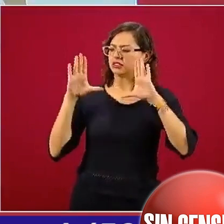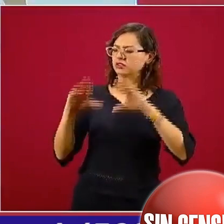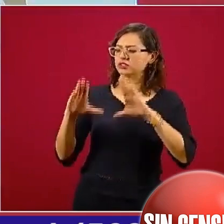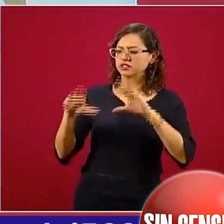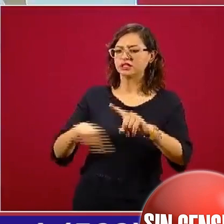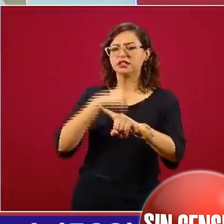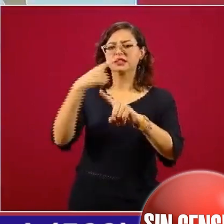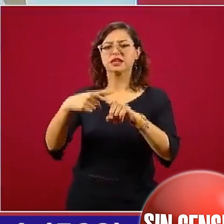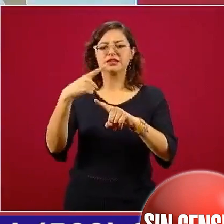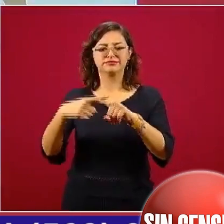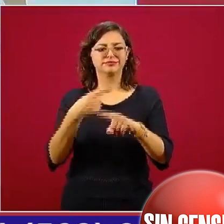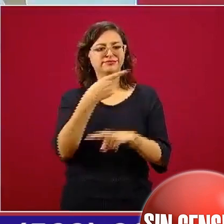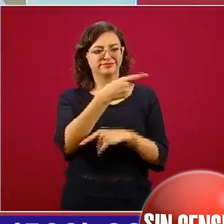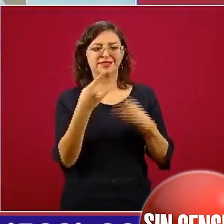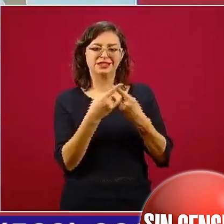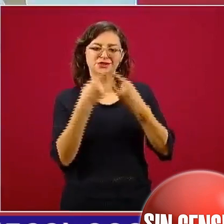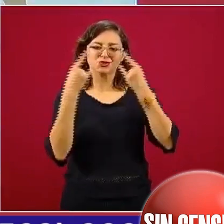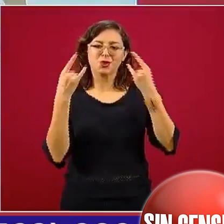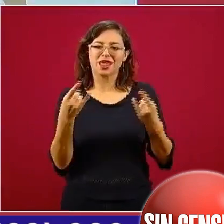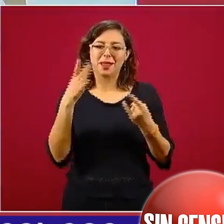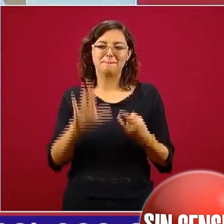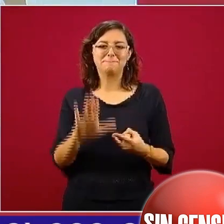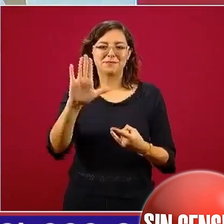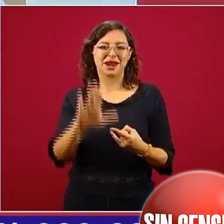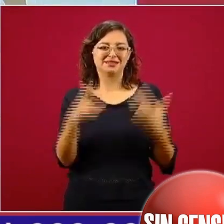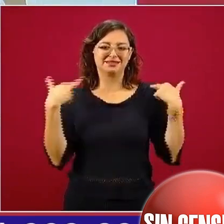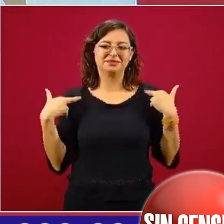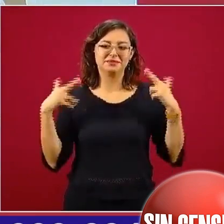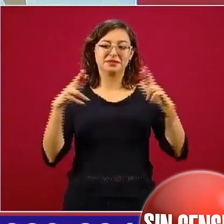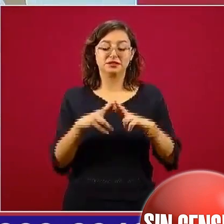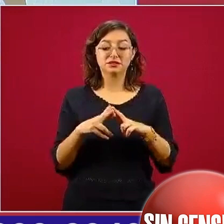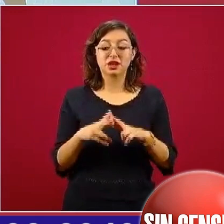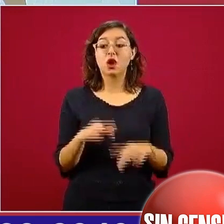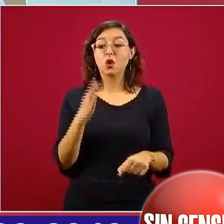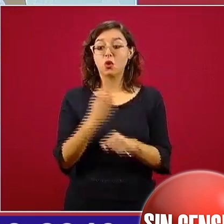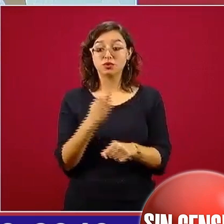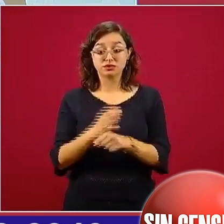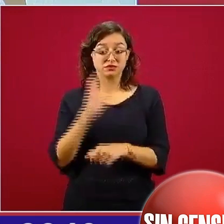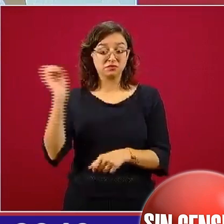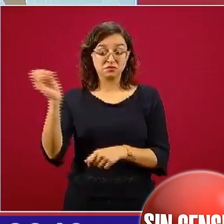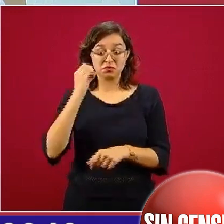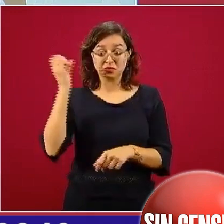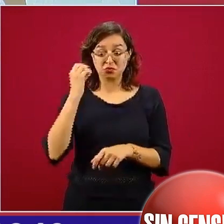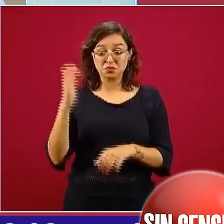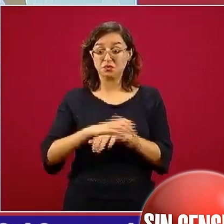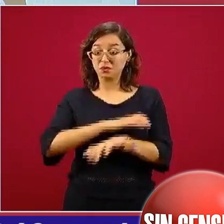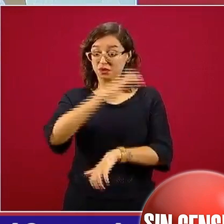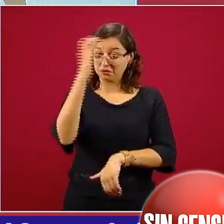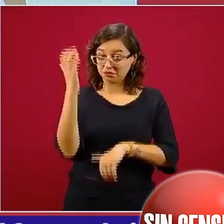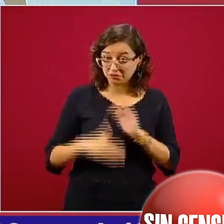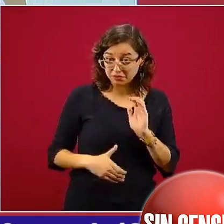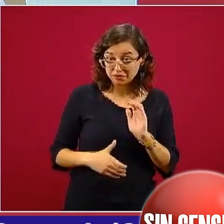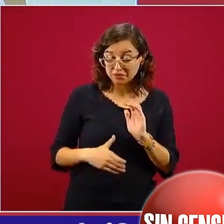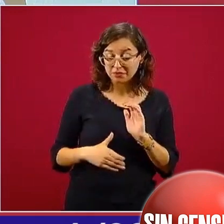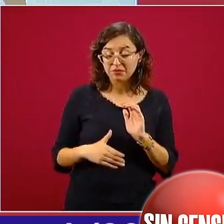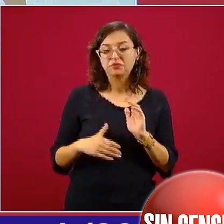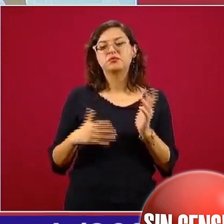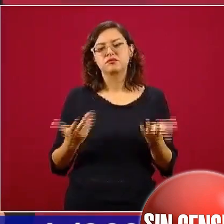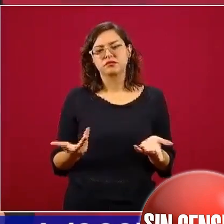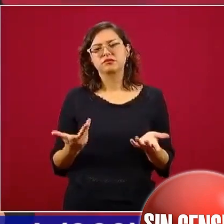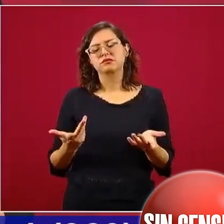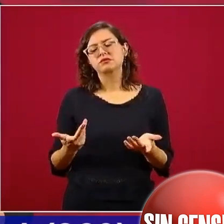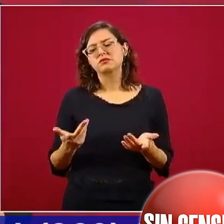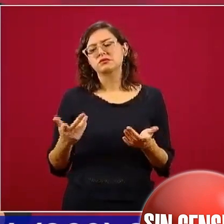Hoy, terminando la conferencia, vamos a tener un acto